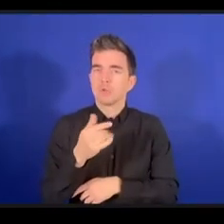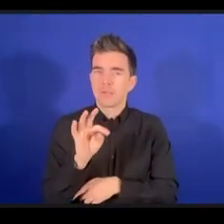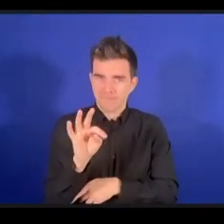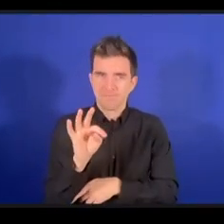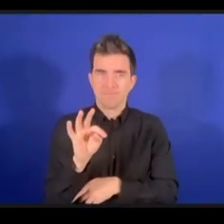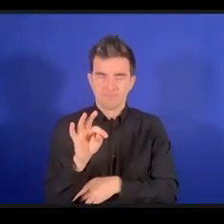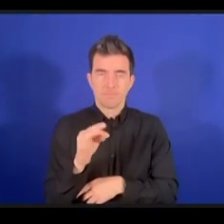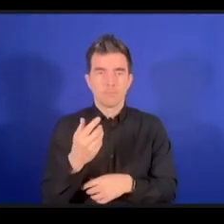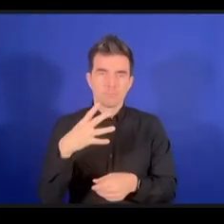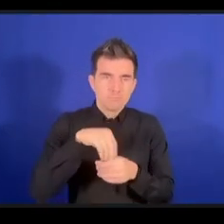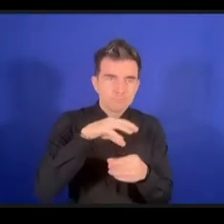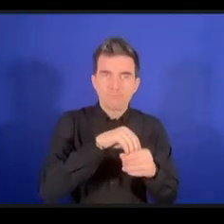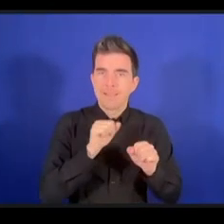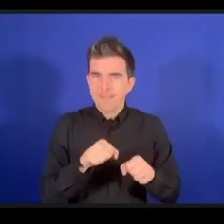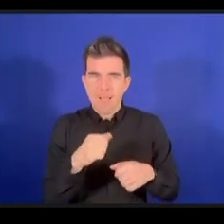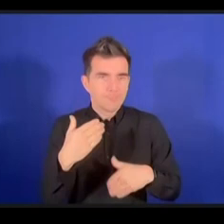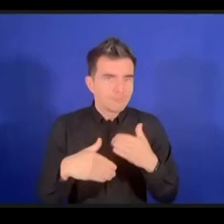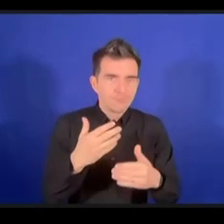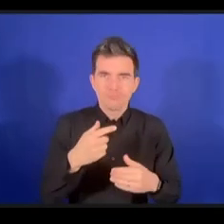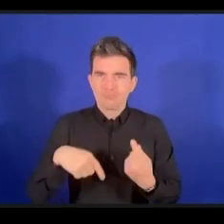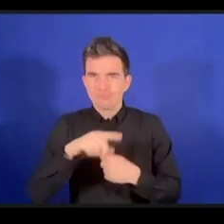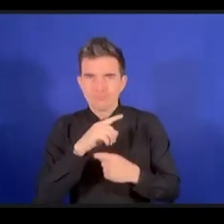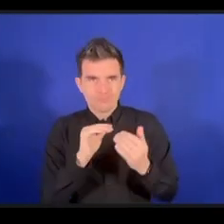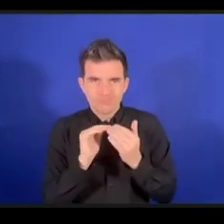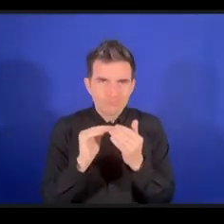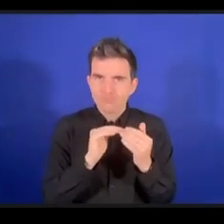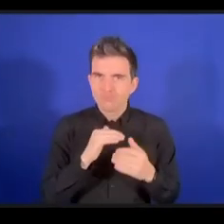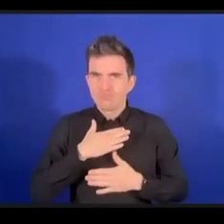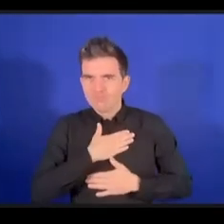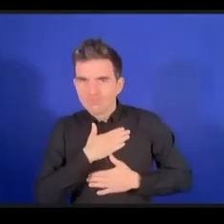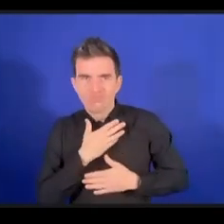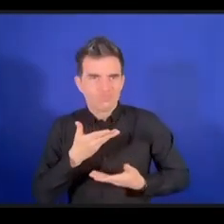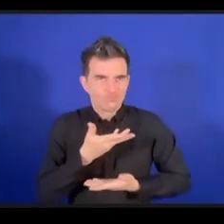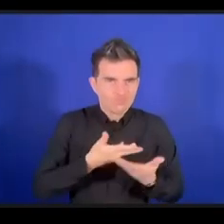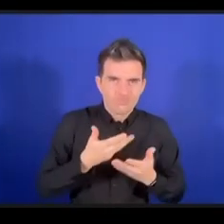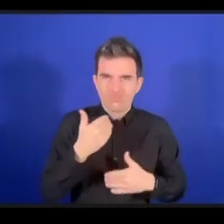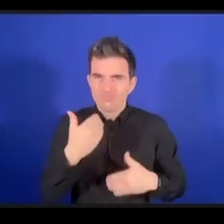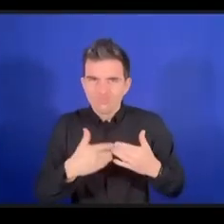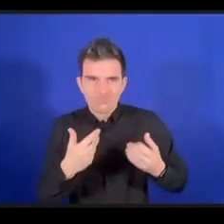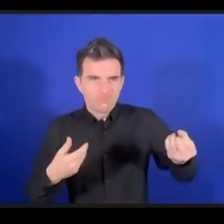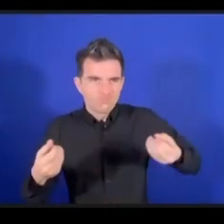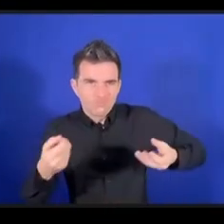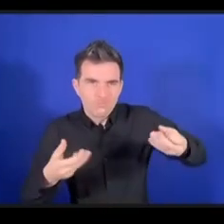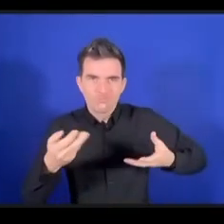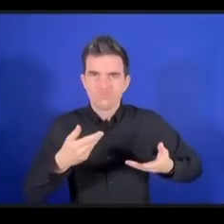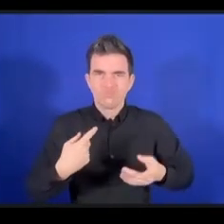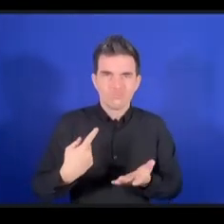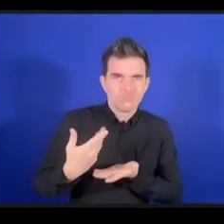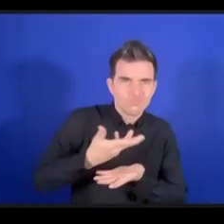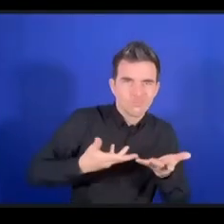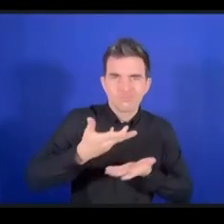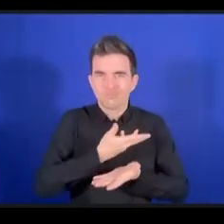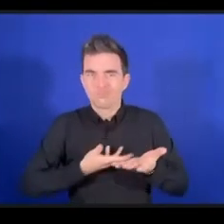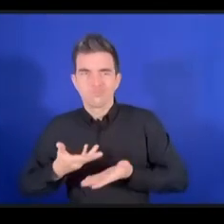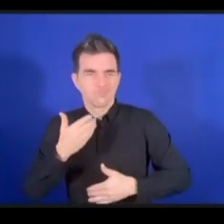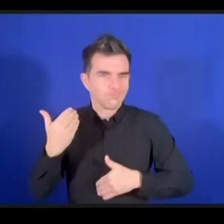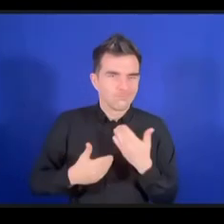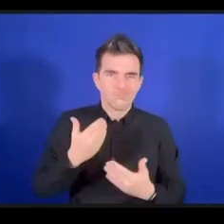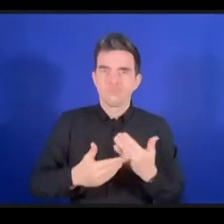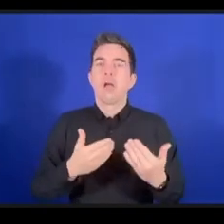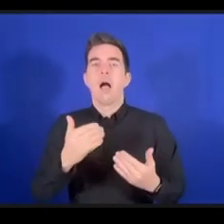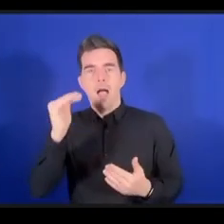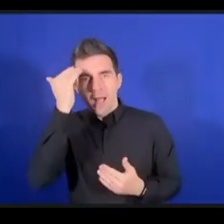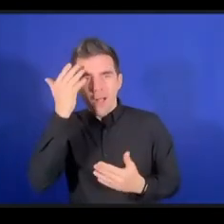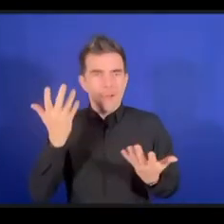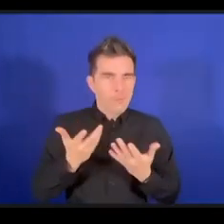debates que se están celebrando Aquí y ahora únicamente les hemos facilitado la posibilidad a estas personas sino